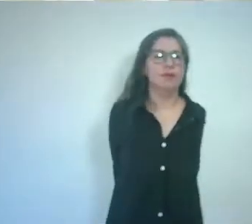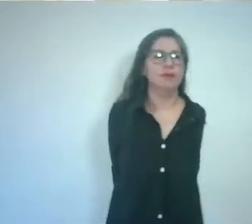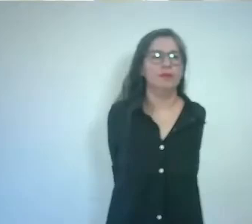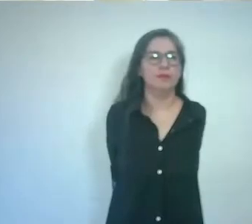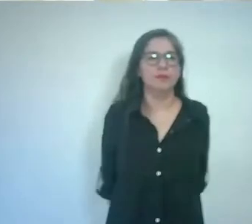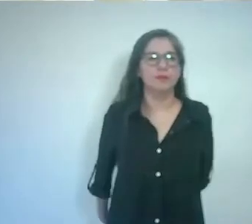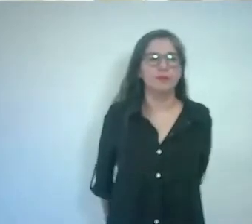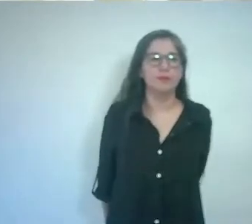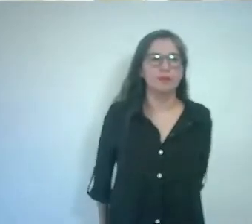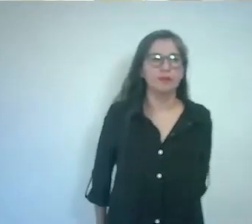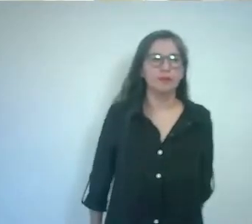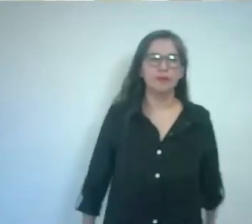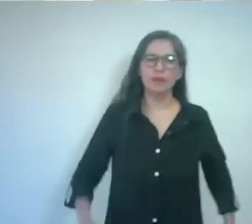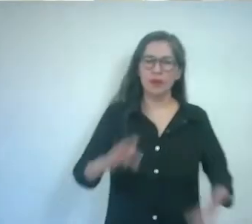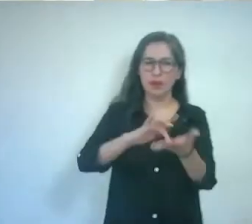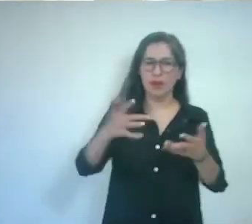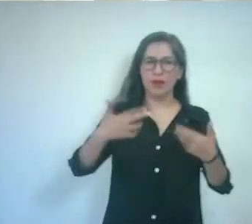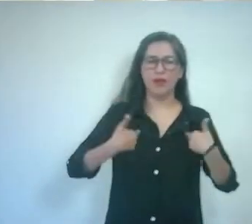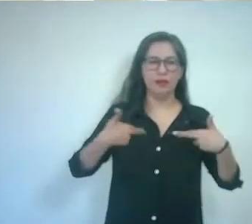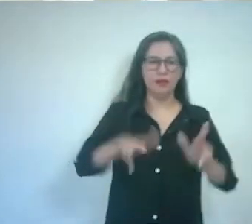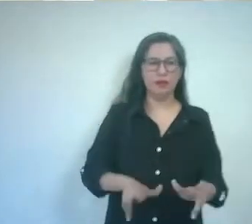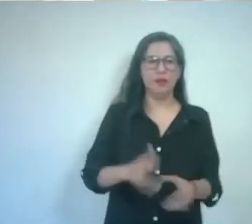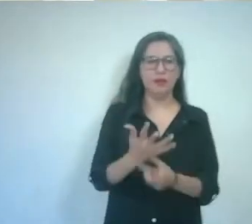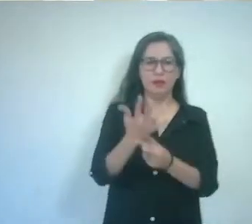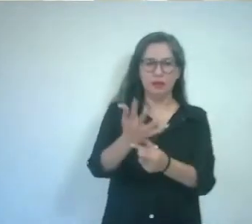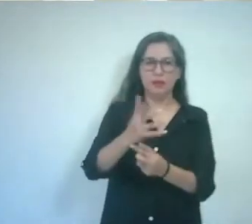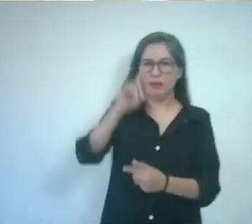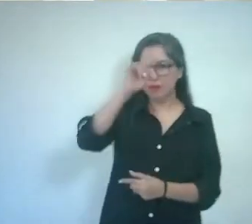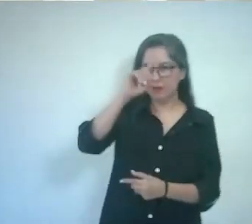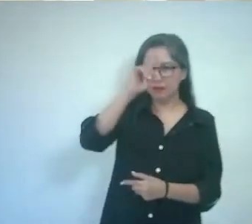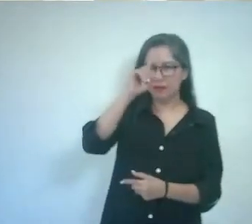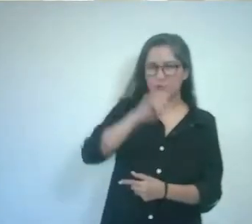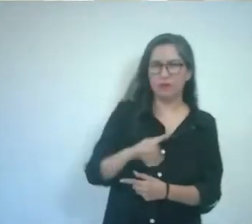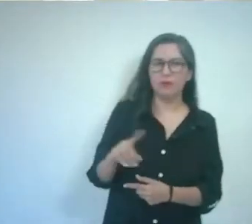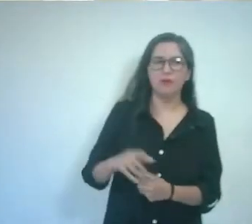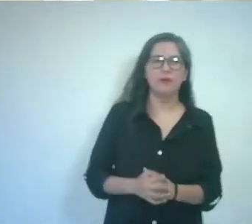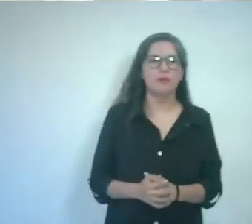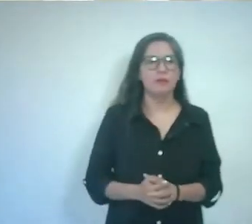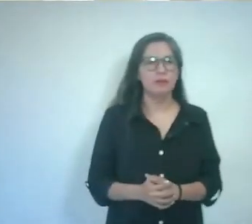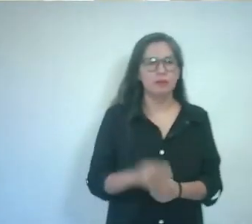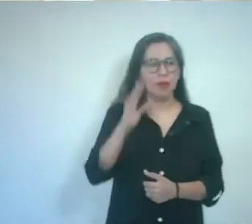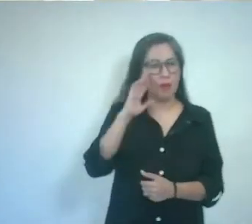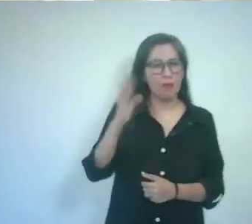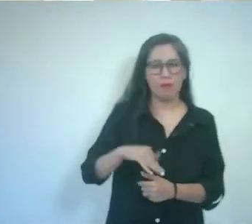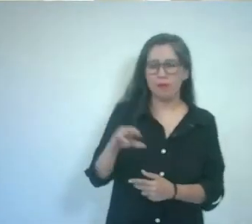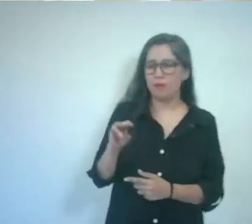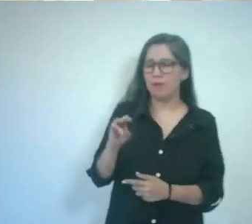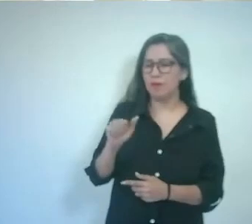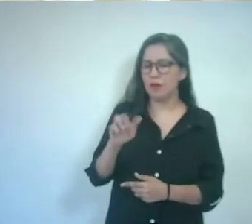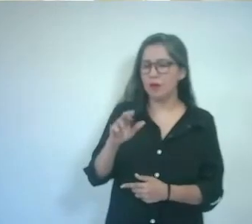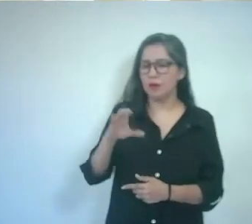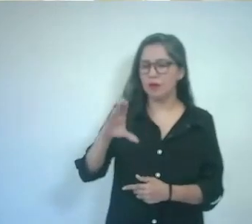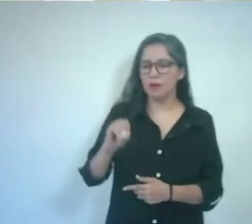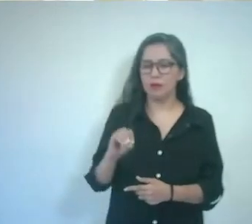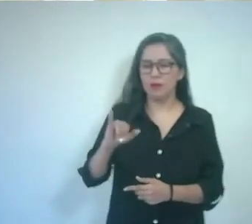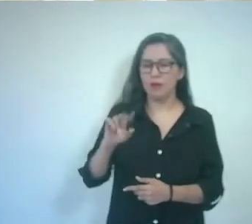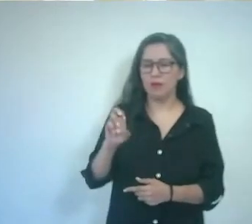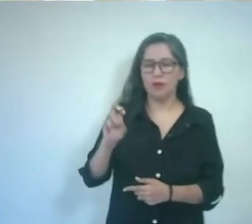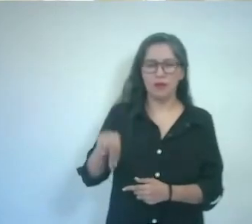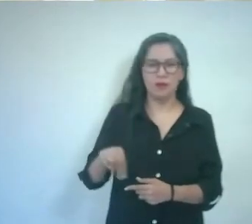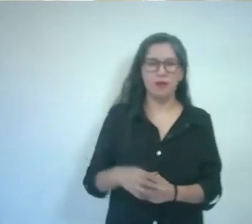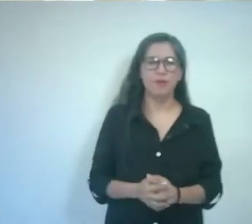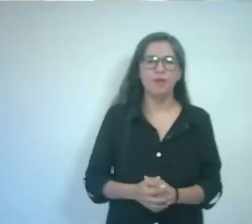Muchísimas gracias, representante. El siguiente en uso de la voz, el consejero electoral, el maestro Marco Iván Vargas. Muchas gracias,